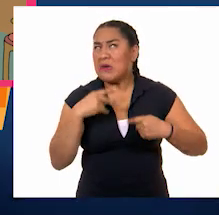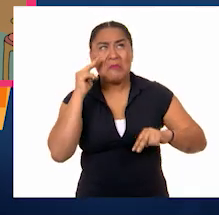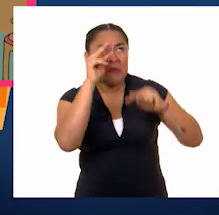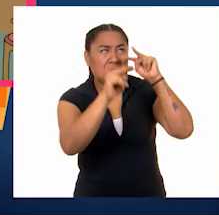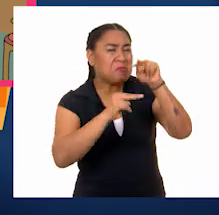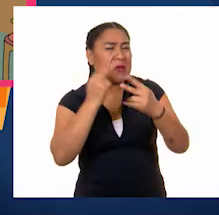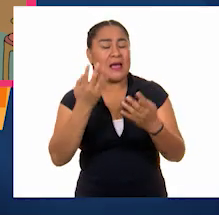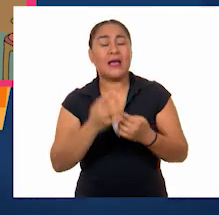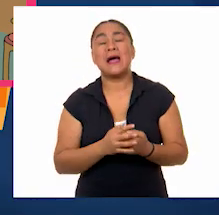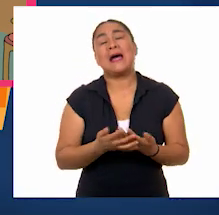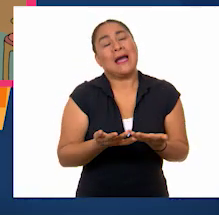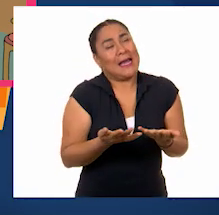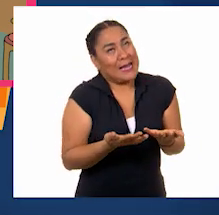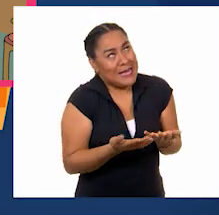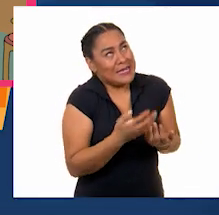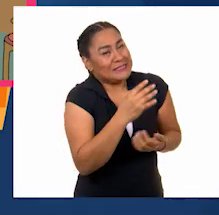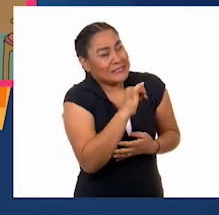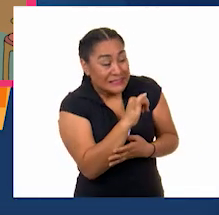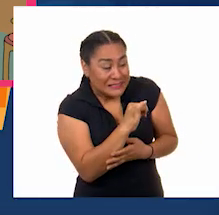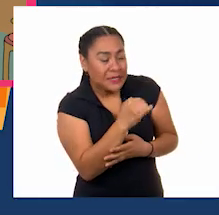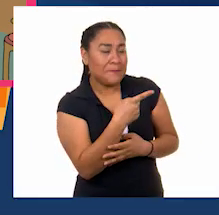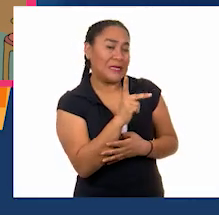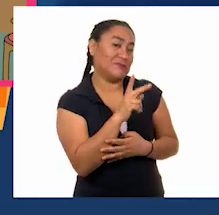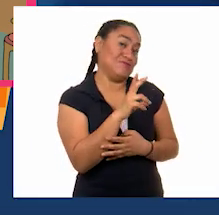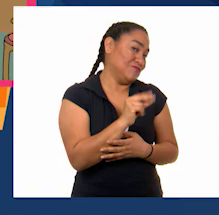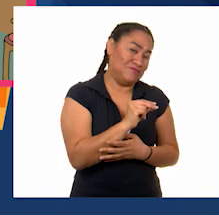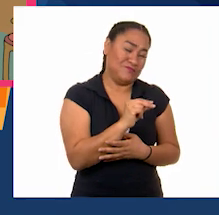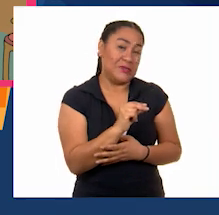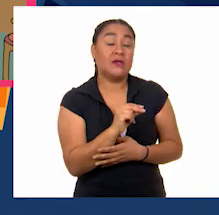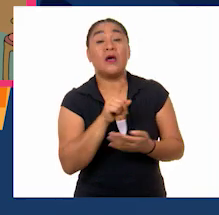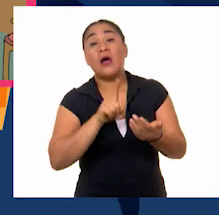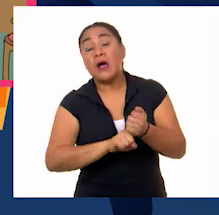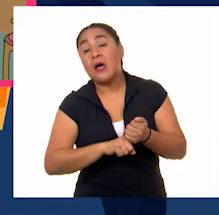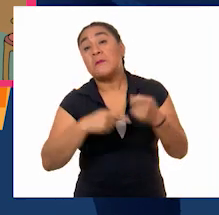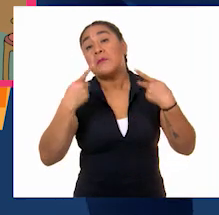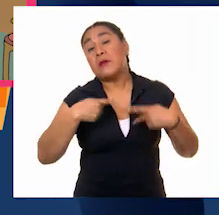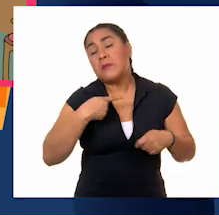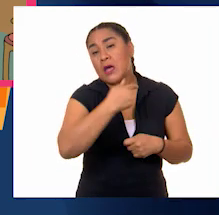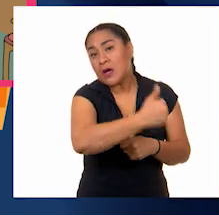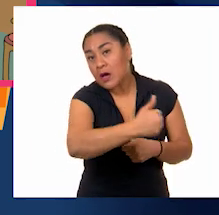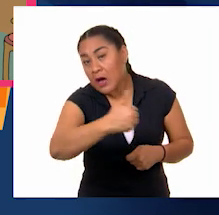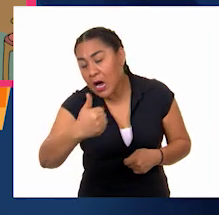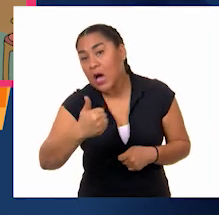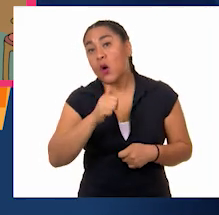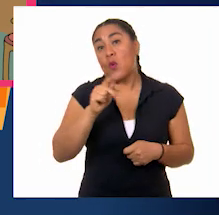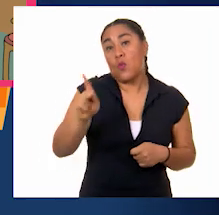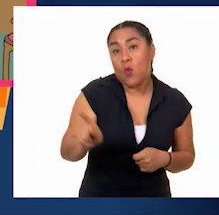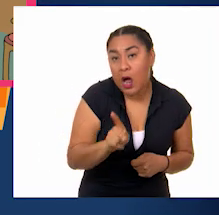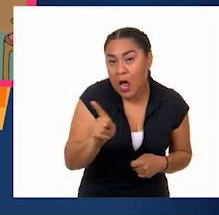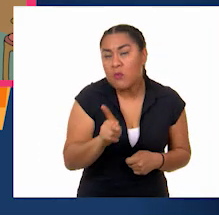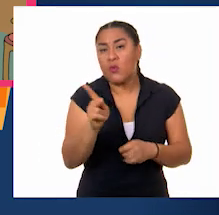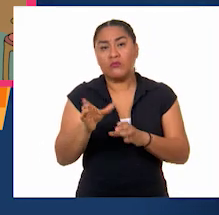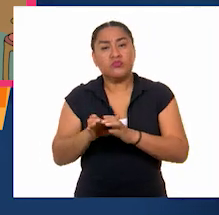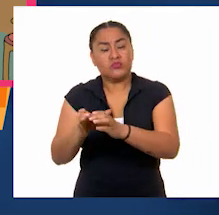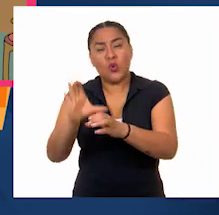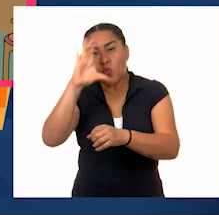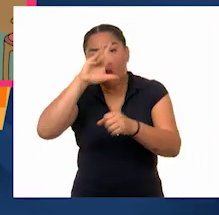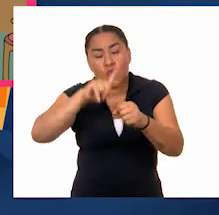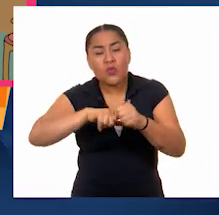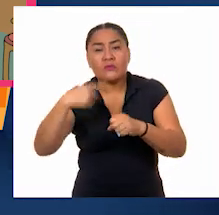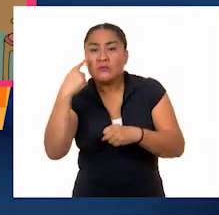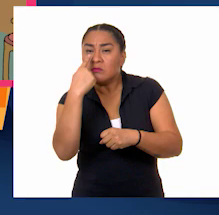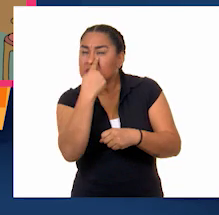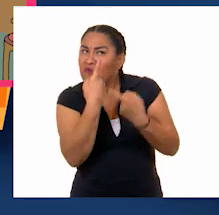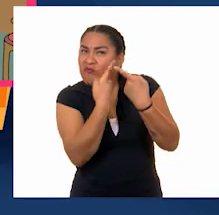sí, pero no. Porque cada persona, o pueblo, o cultura, puede entender al mundo, al universo o al cosmos